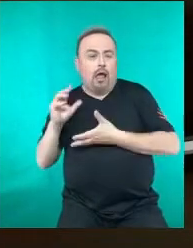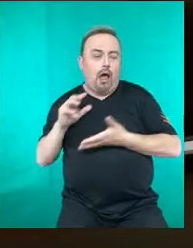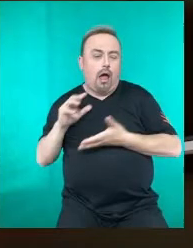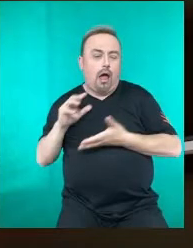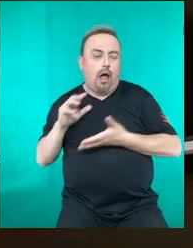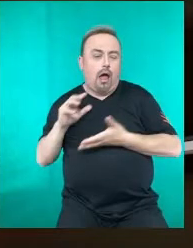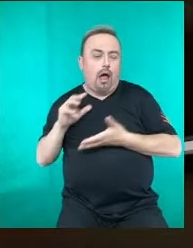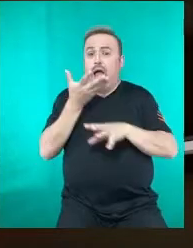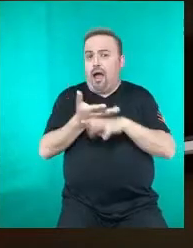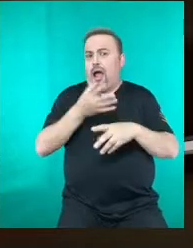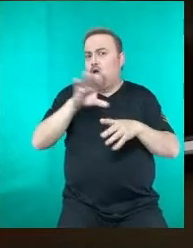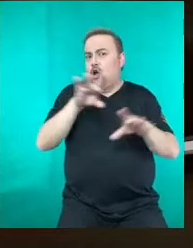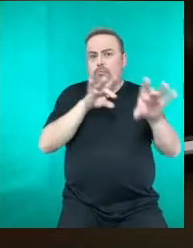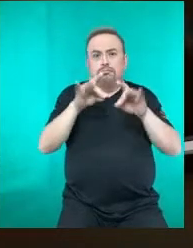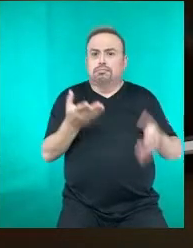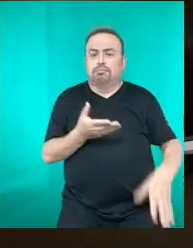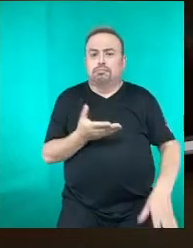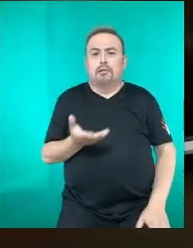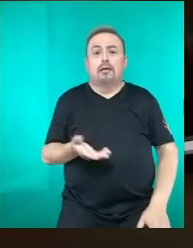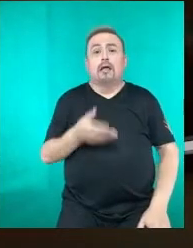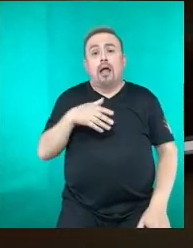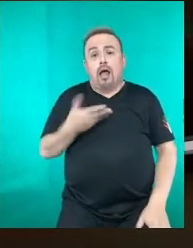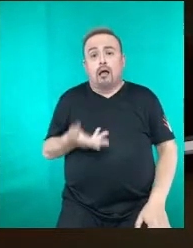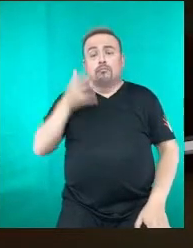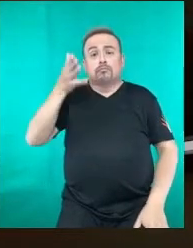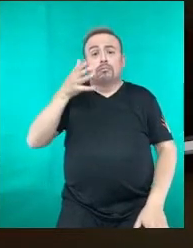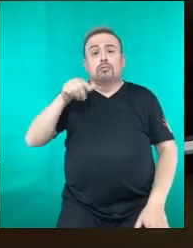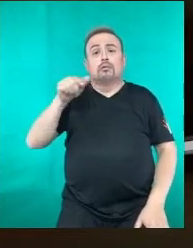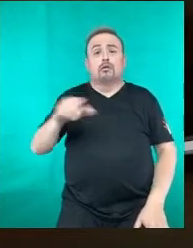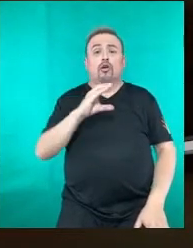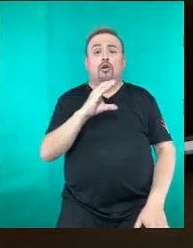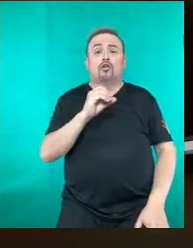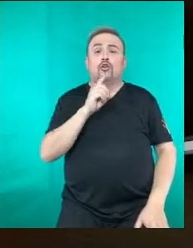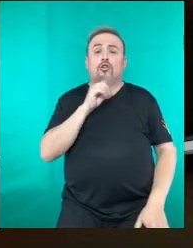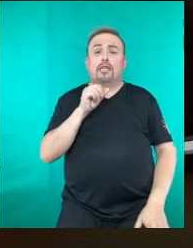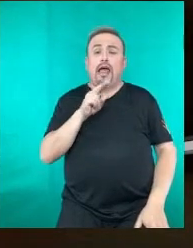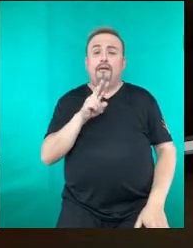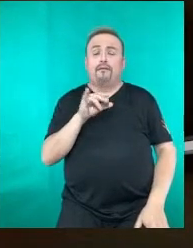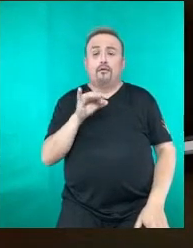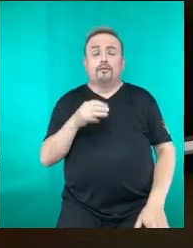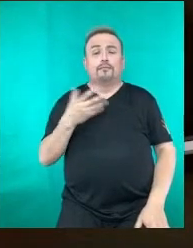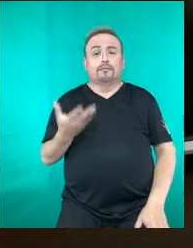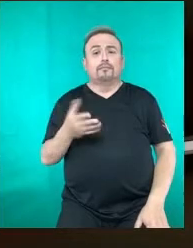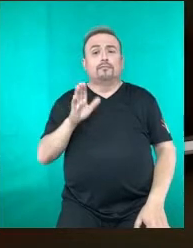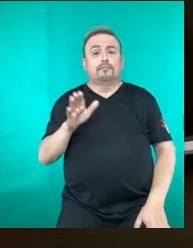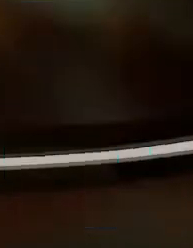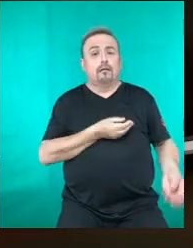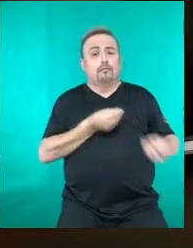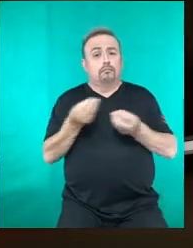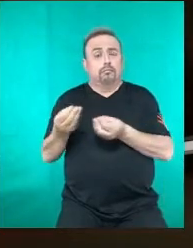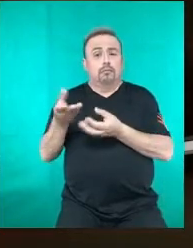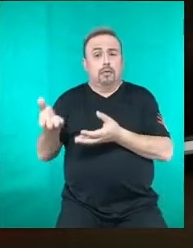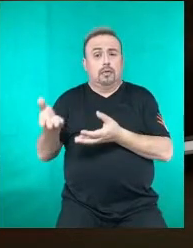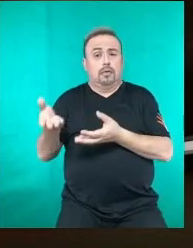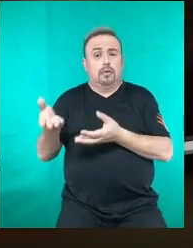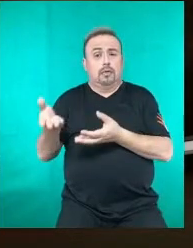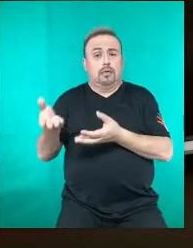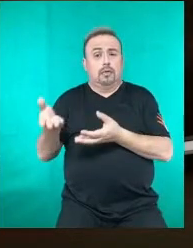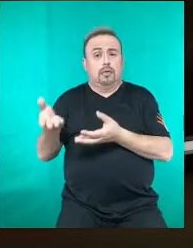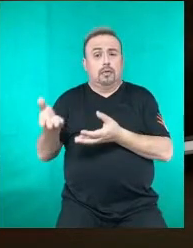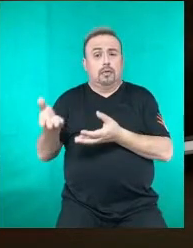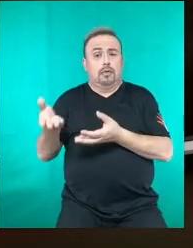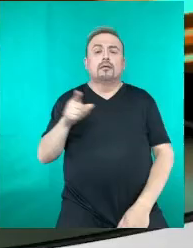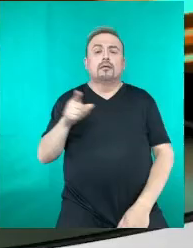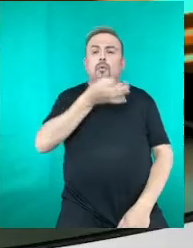opciones. Lo que viene a continuación es una presentación de Octavio Blackenbeach, que le voy a traspasar ahí, porque él nos va a contar